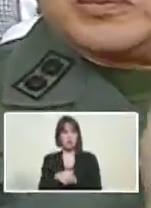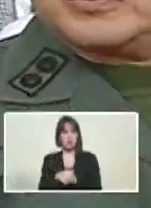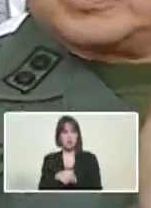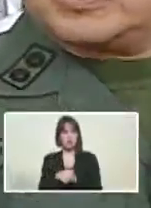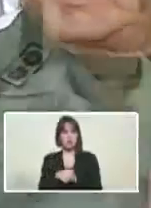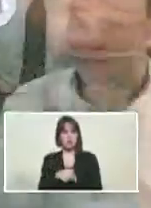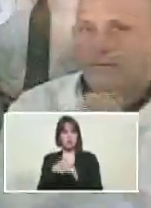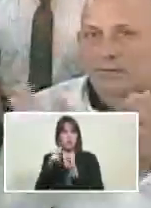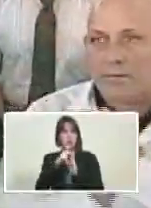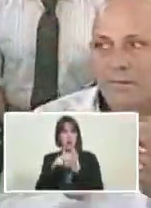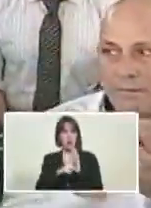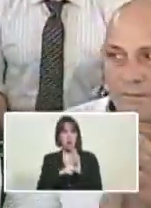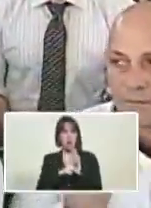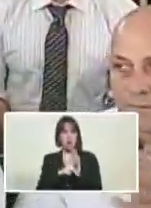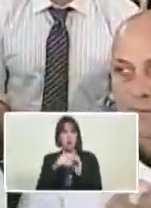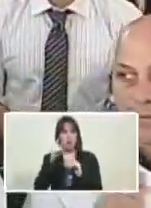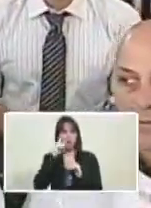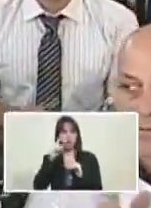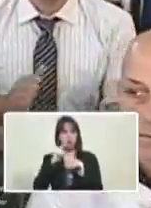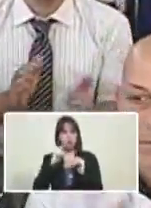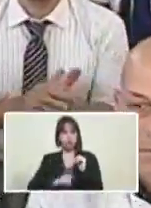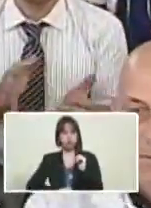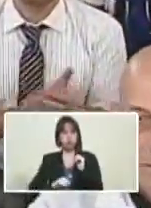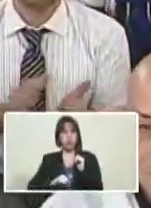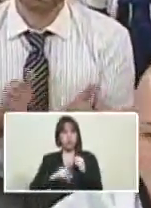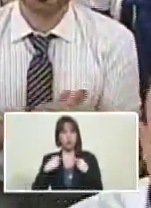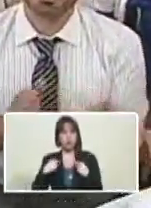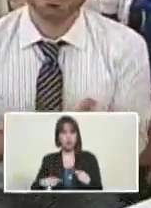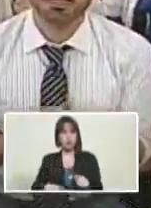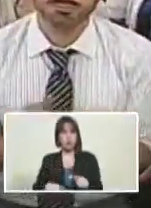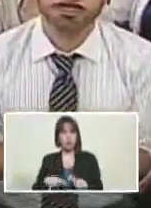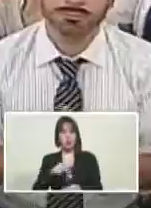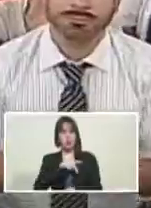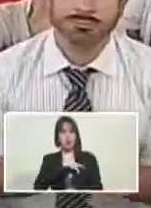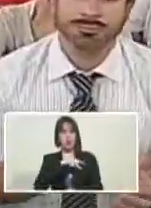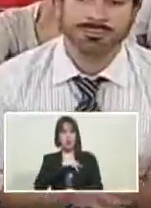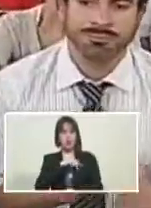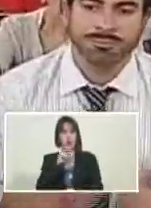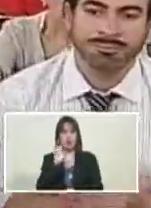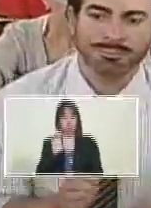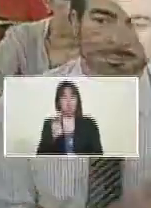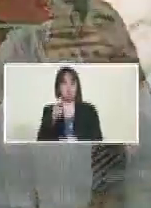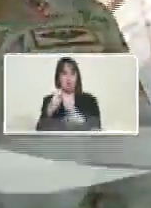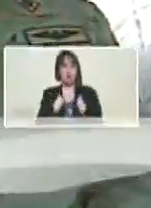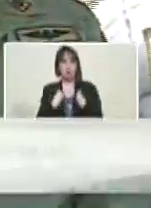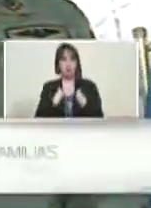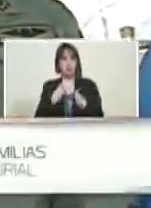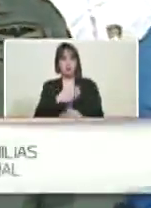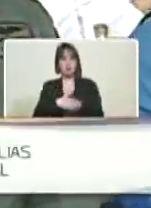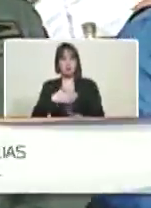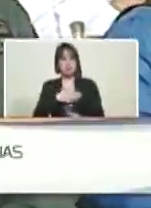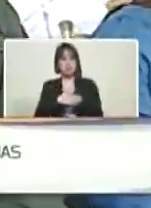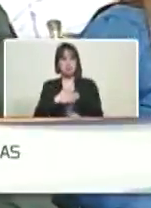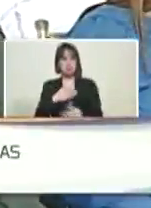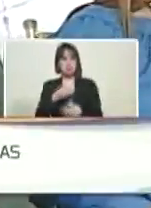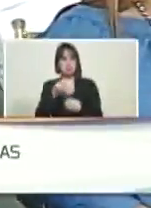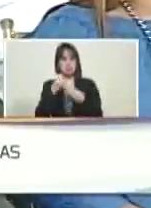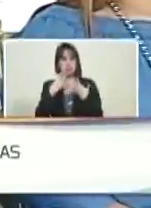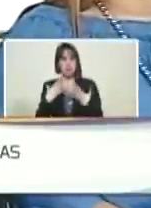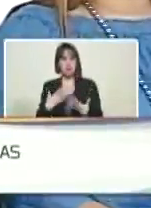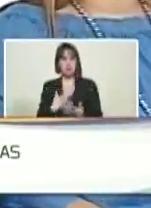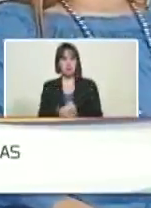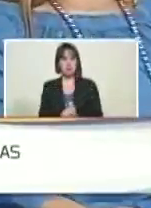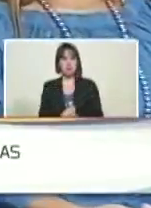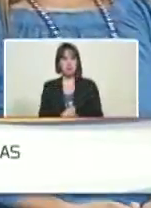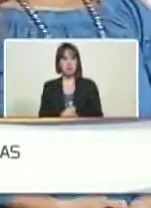plan de parto humanizado. Para eso es el carnet de la patria. El vivir viviendo. El vivir viviendo.